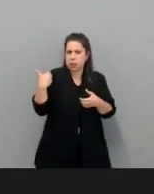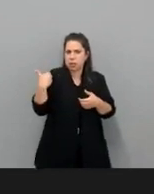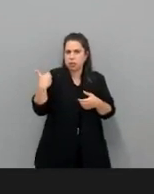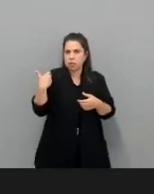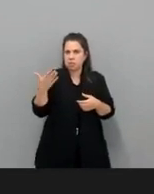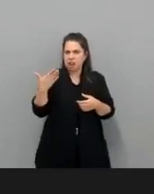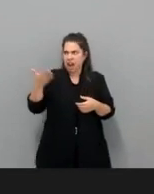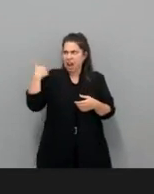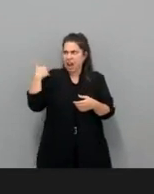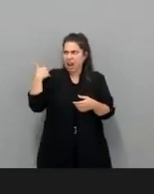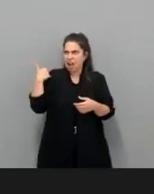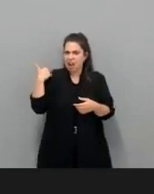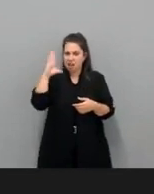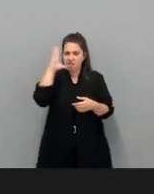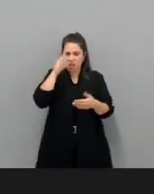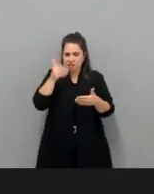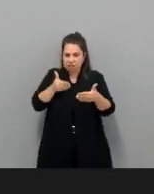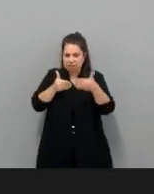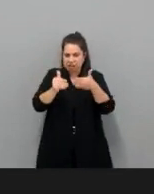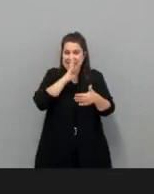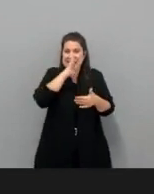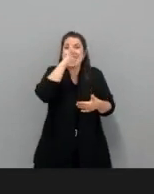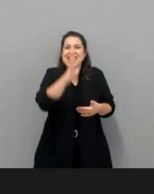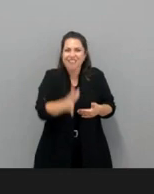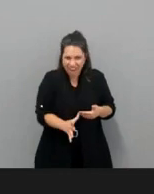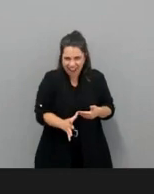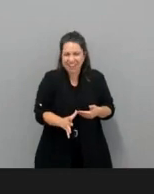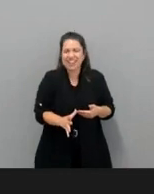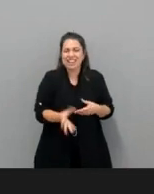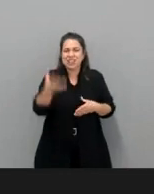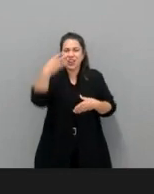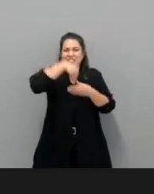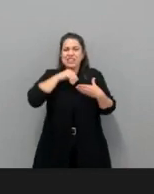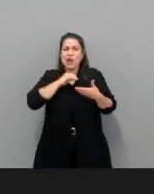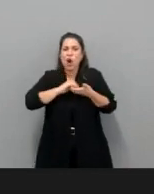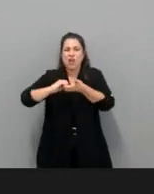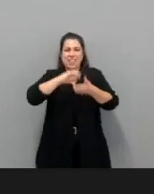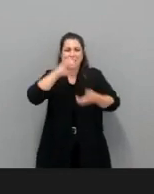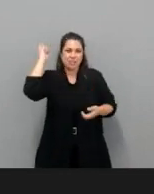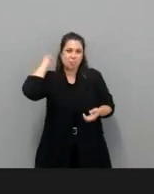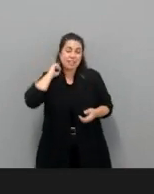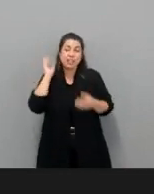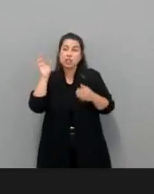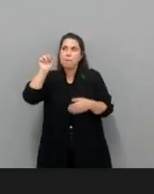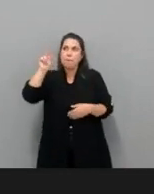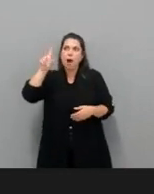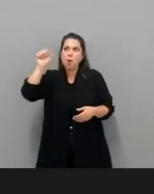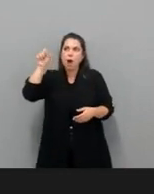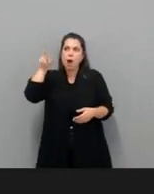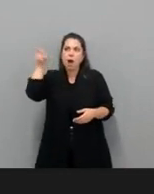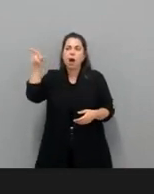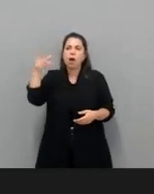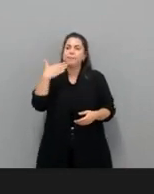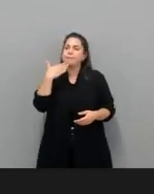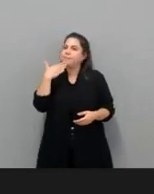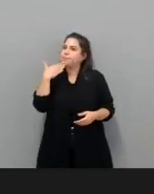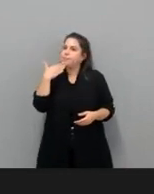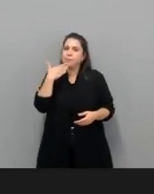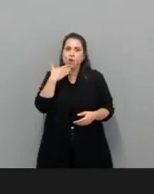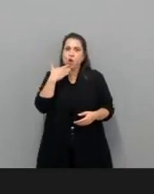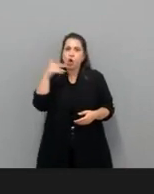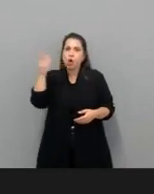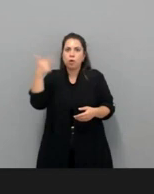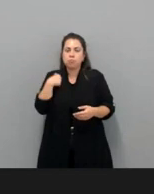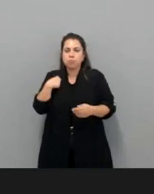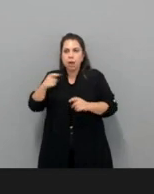febrero no cumpliré 5 años dentro de Confederación ASPACE, para mí, Paula ha sido un espejo en el que